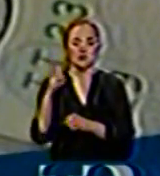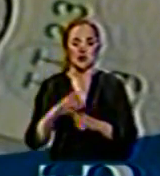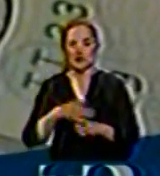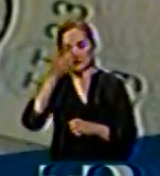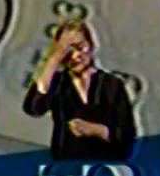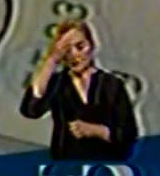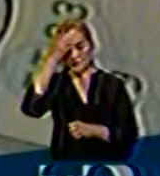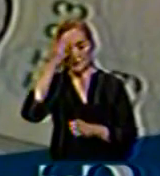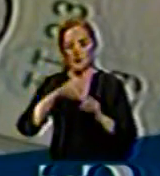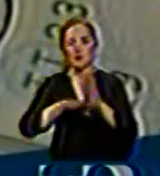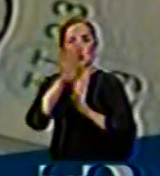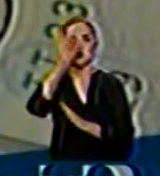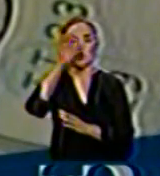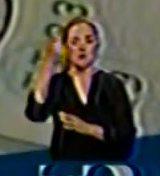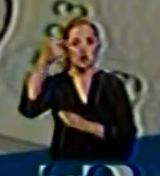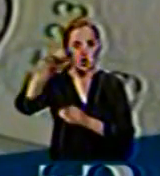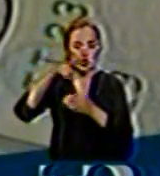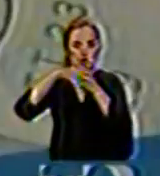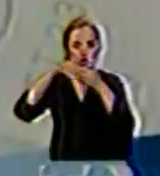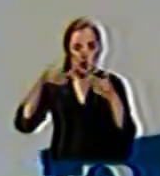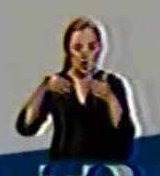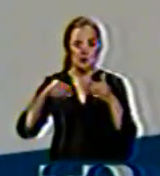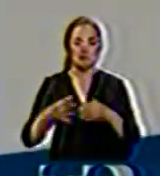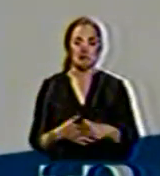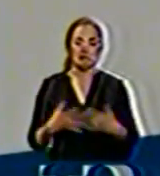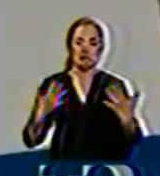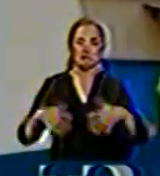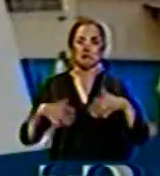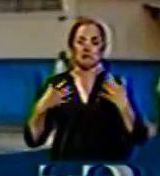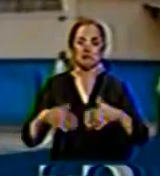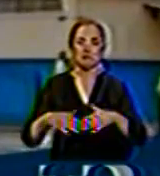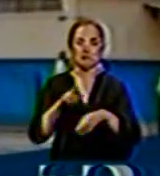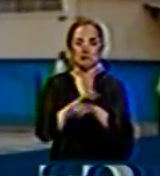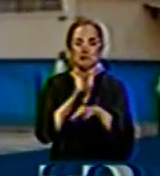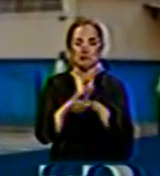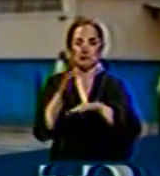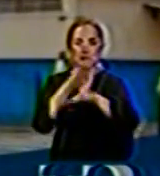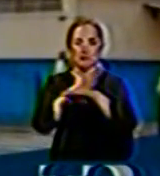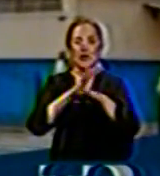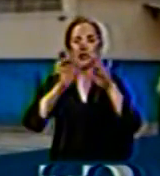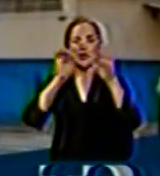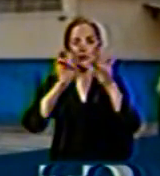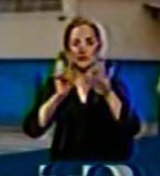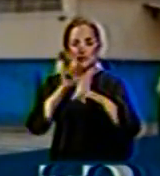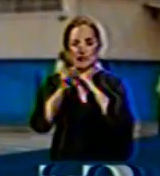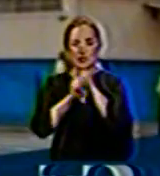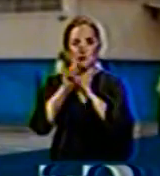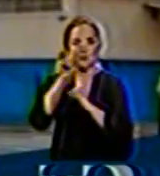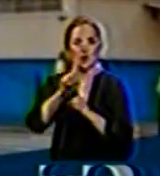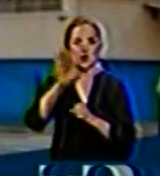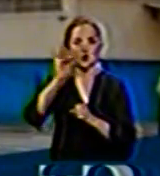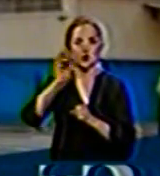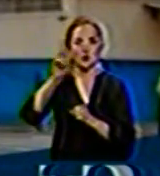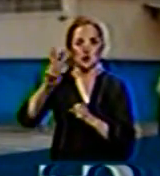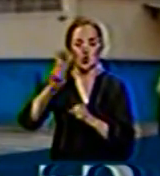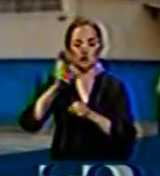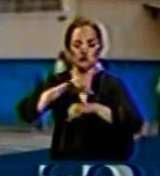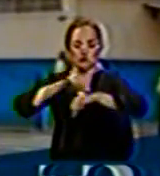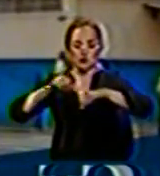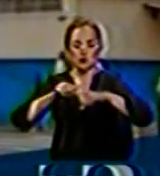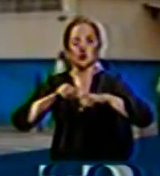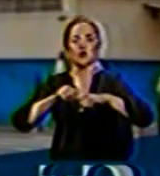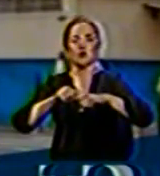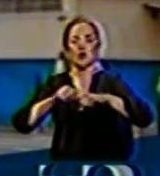hospital. Y que es de más de $9 millones, esta casa de salud, donde en 6 años se han hecho 1.822 cirugías gratuitas a niños